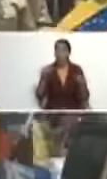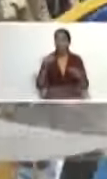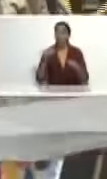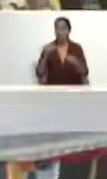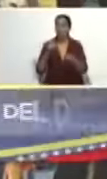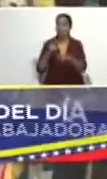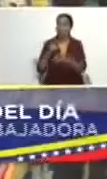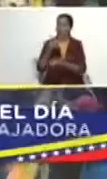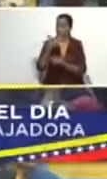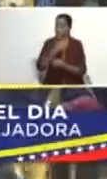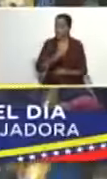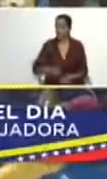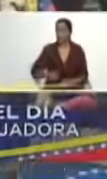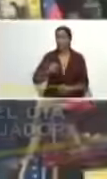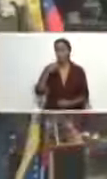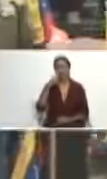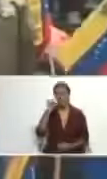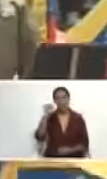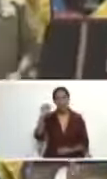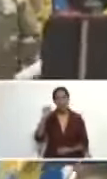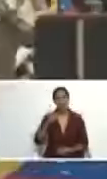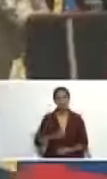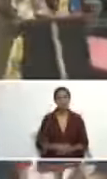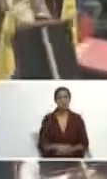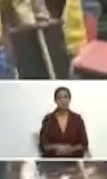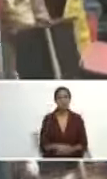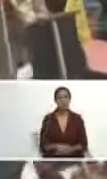presidente Nicolás Maduro.